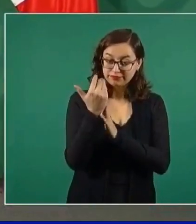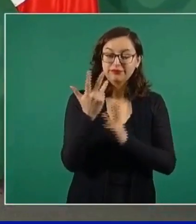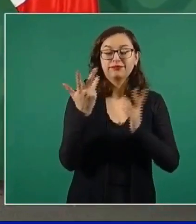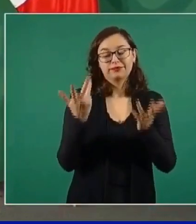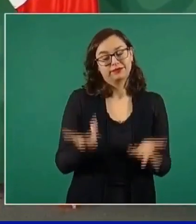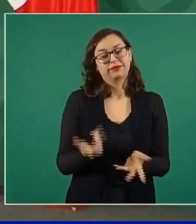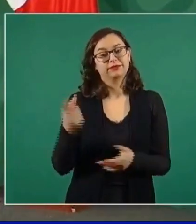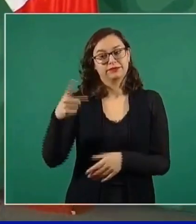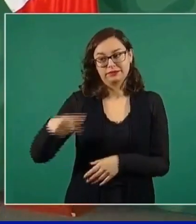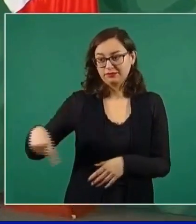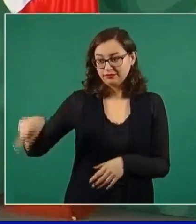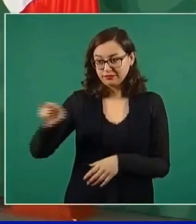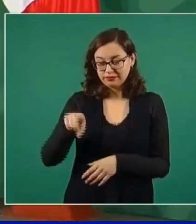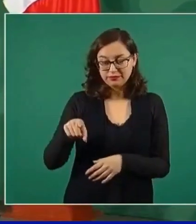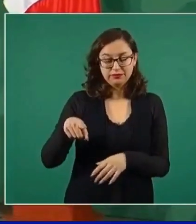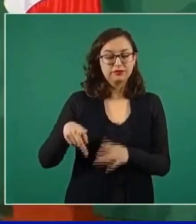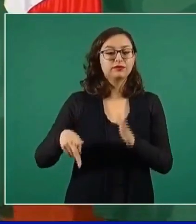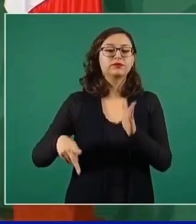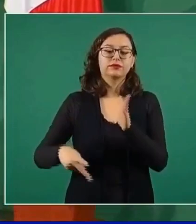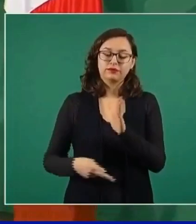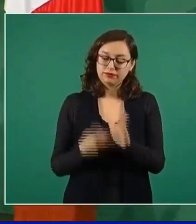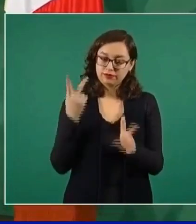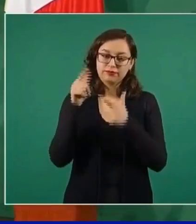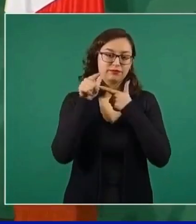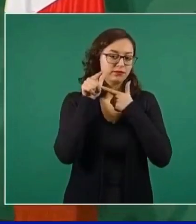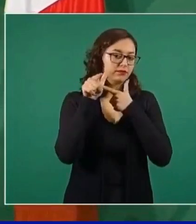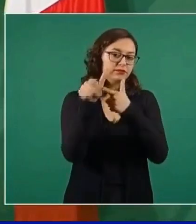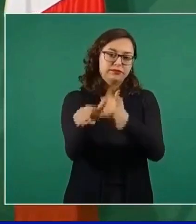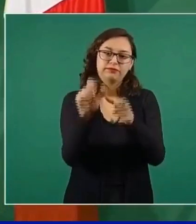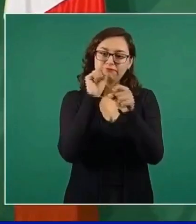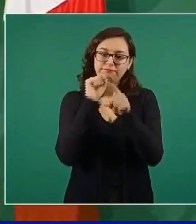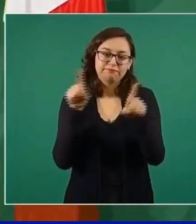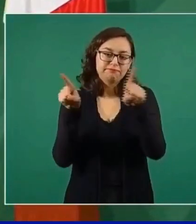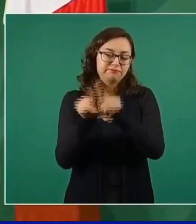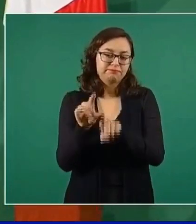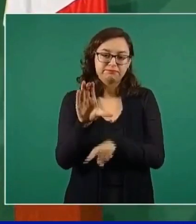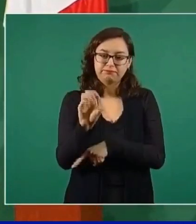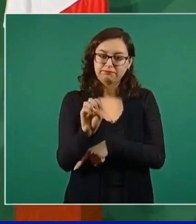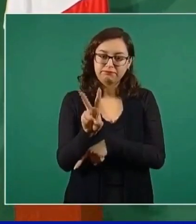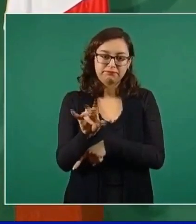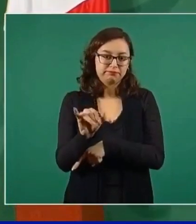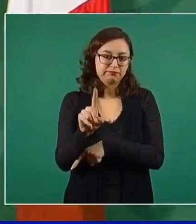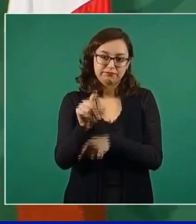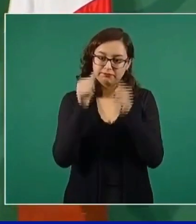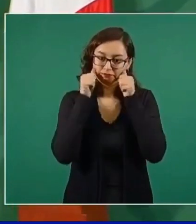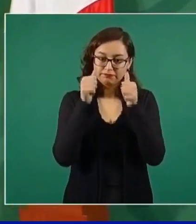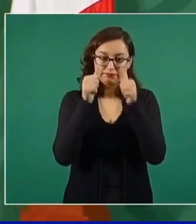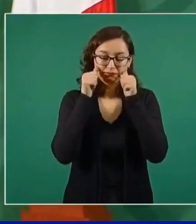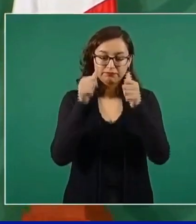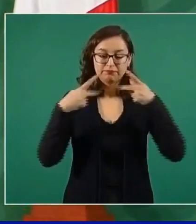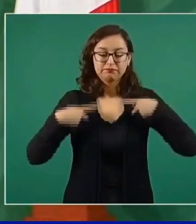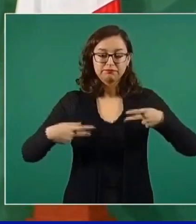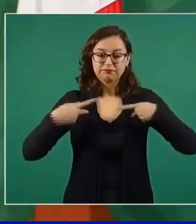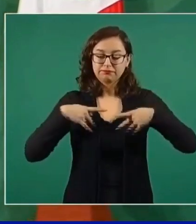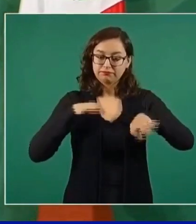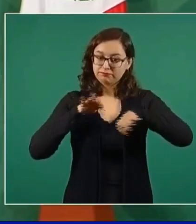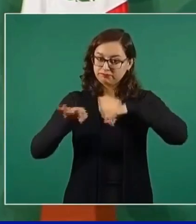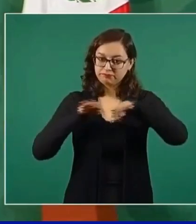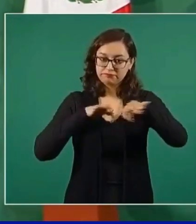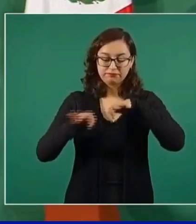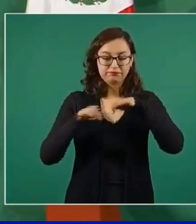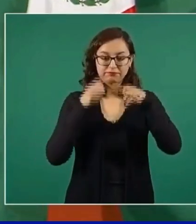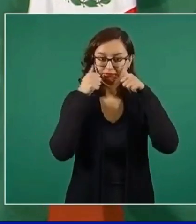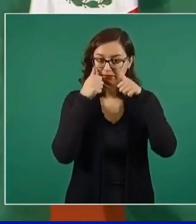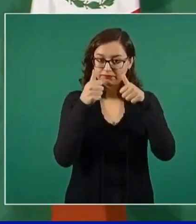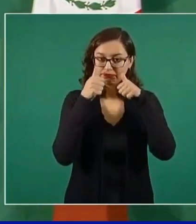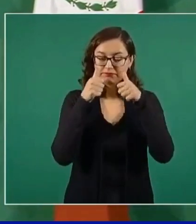en particular de Chilapa, vamos a mantener a los trabajadores, porque vamos a